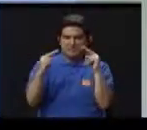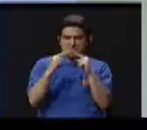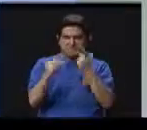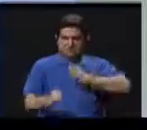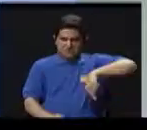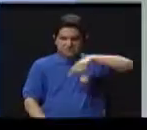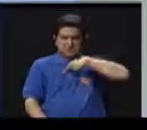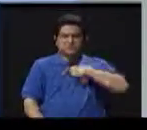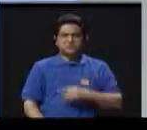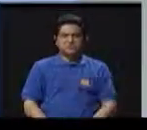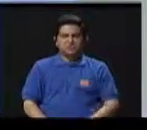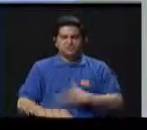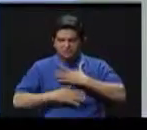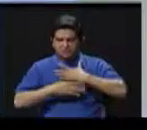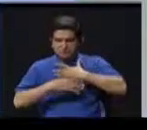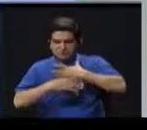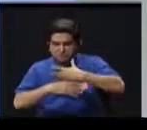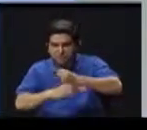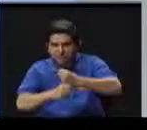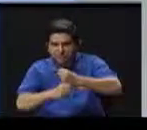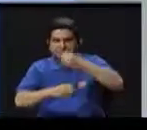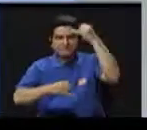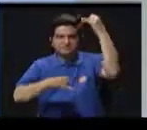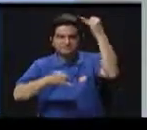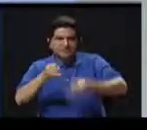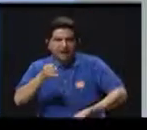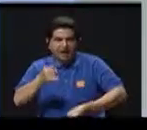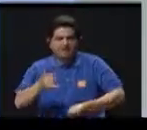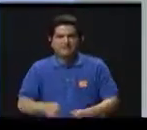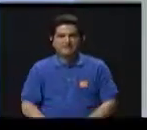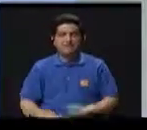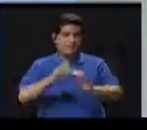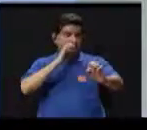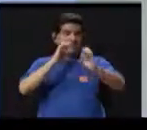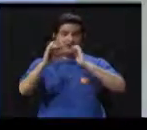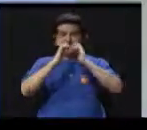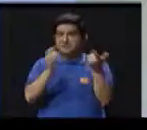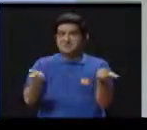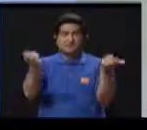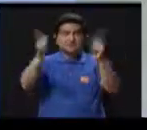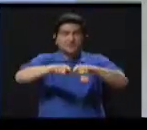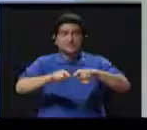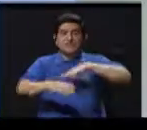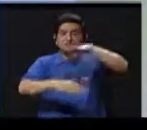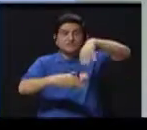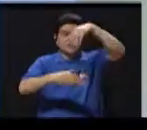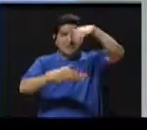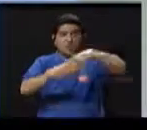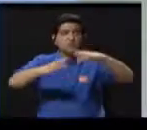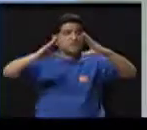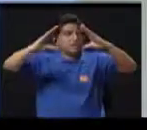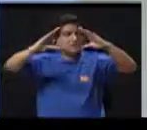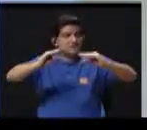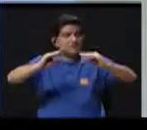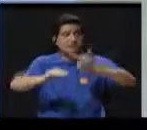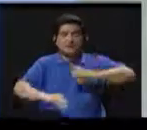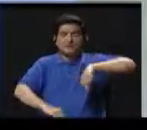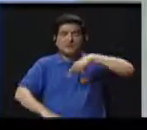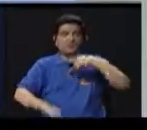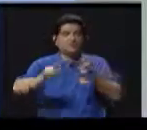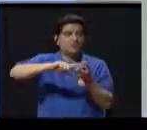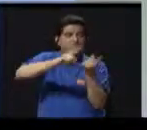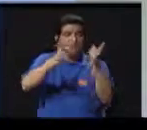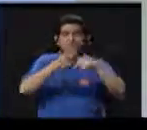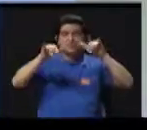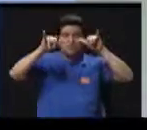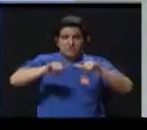nos vieran, que se familiarizaran con nosotros. Y al final, las entrevistas se dieron como en un contexto de una tarde en la que nos quedamos